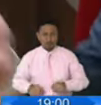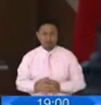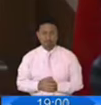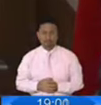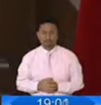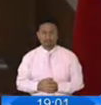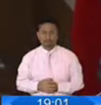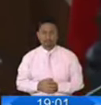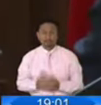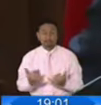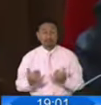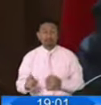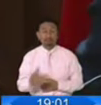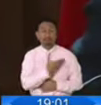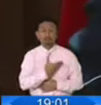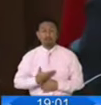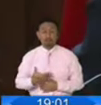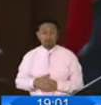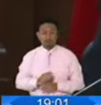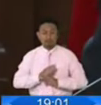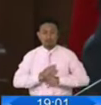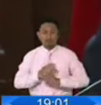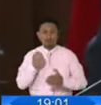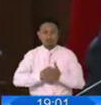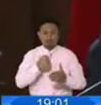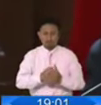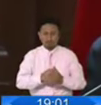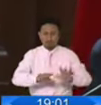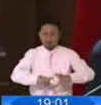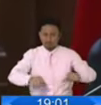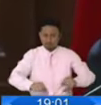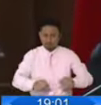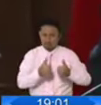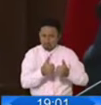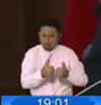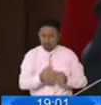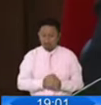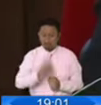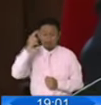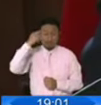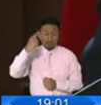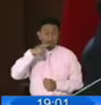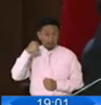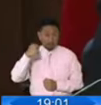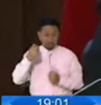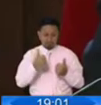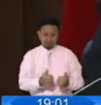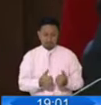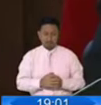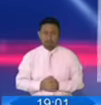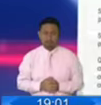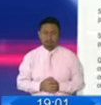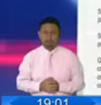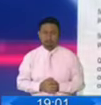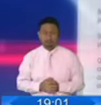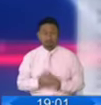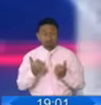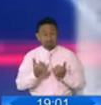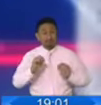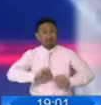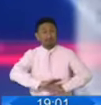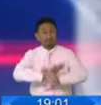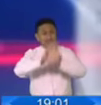En esta parte, el mandatario defendió la lucha contra la corrupción durante el gobierno de Rafael Correa. Que quede bien